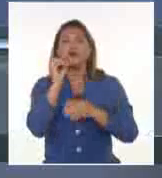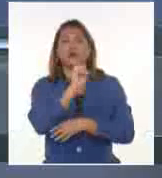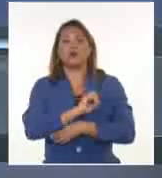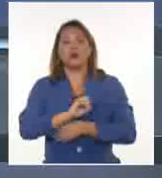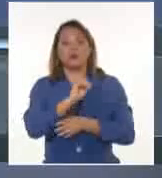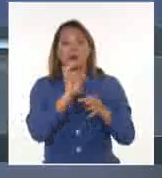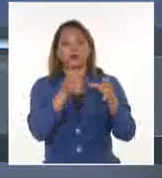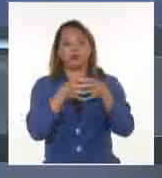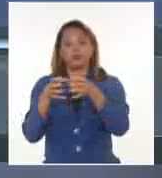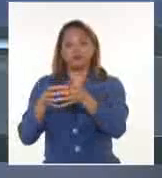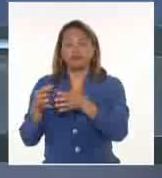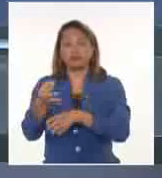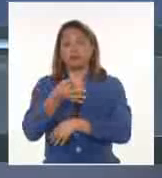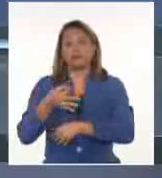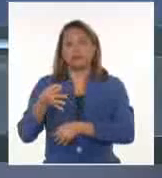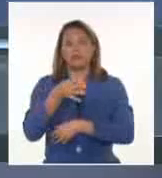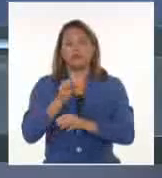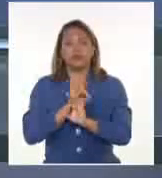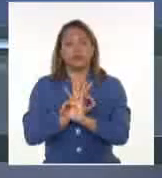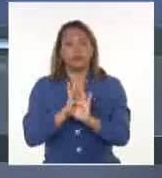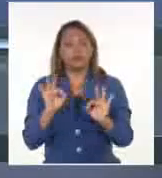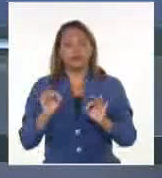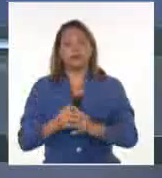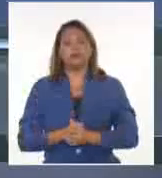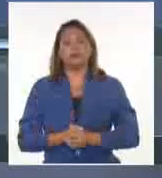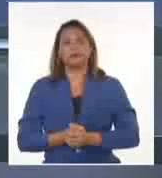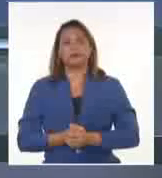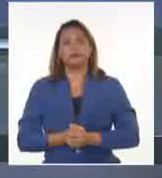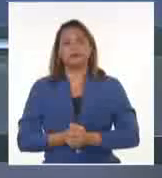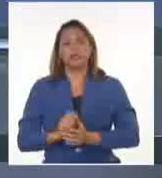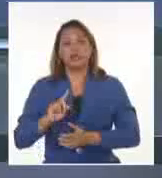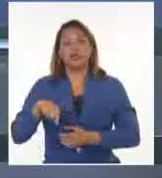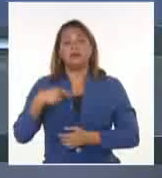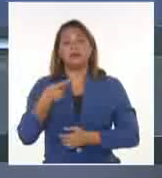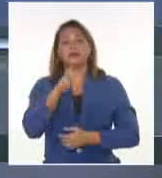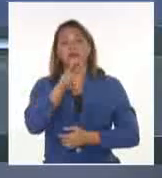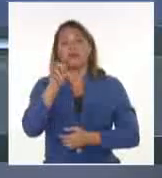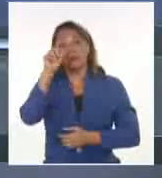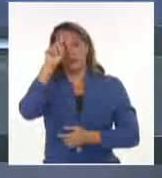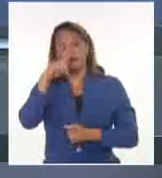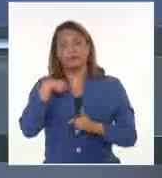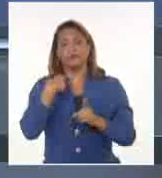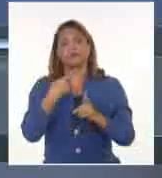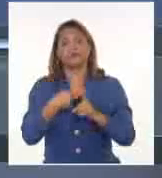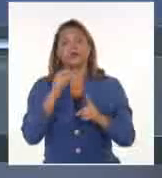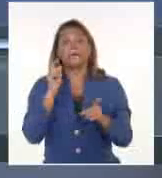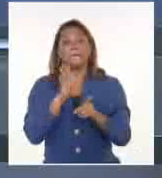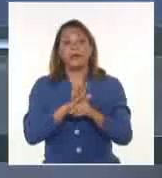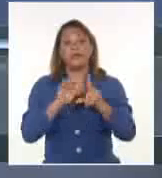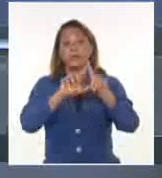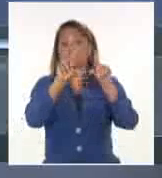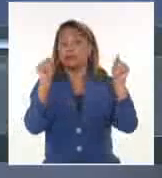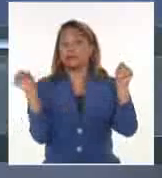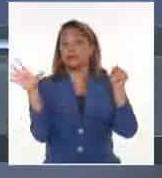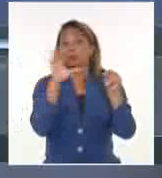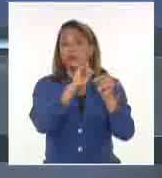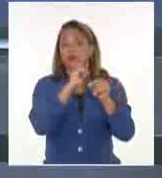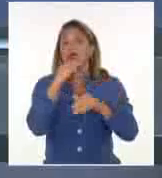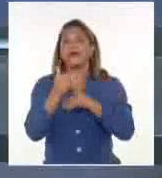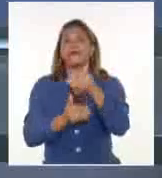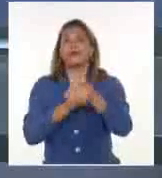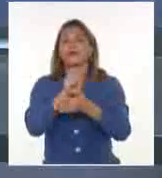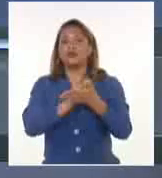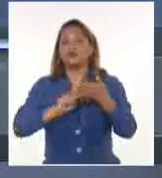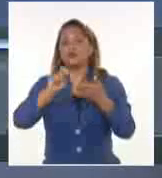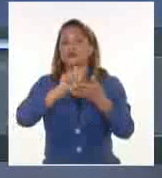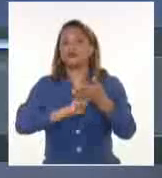masas en el municipio especial, toda vez que el próximo 20 de septiembre iniciará en el país el proceso de rendición de cuenta